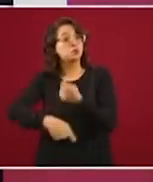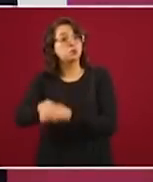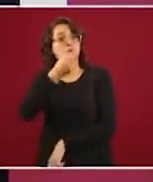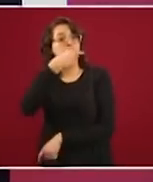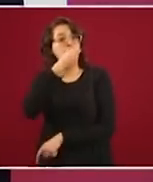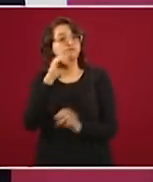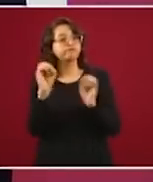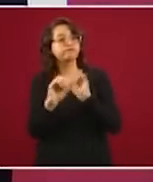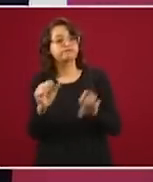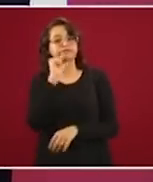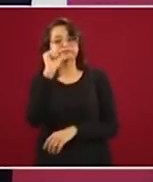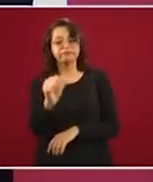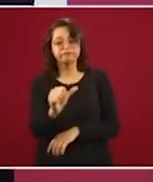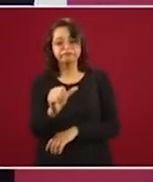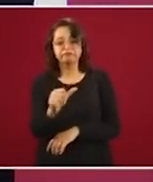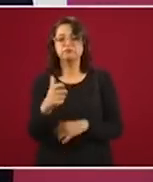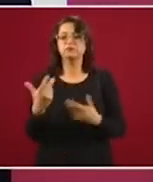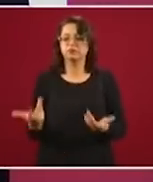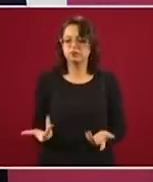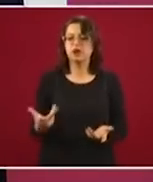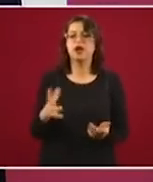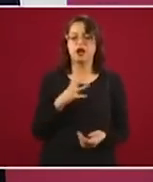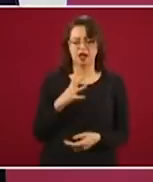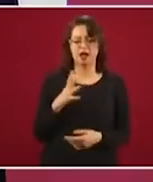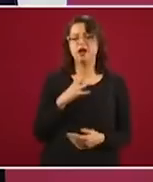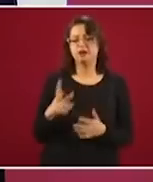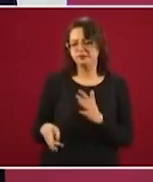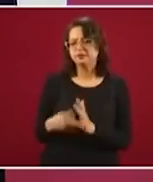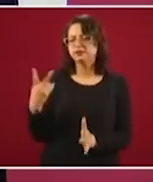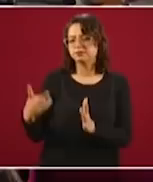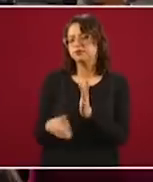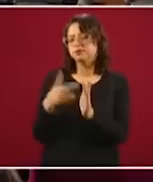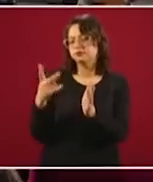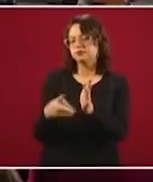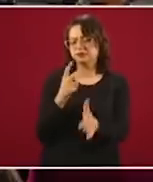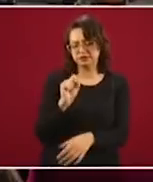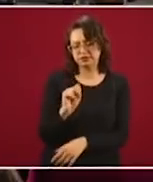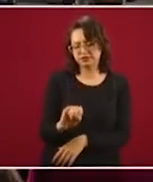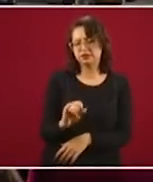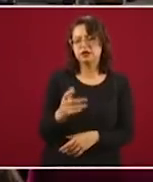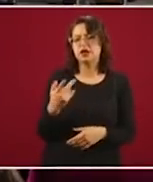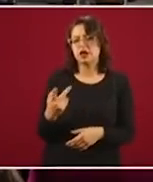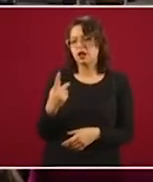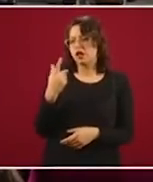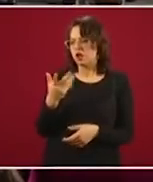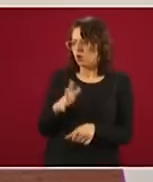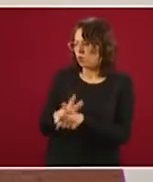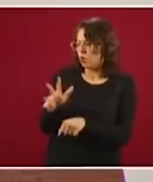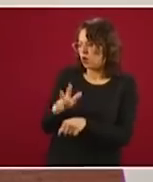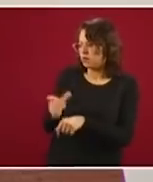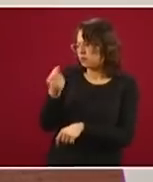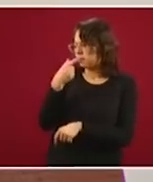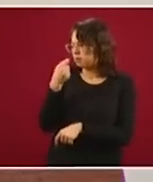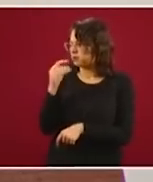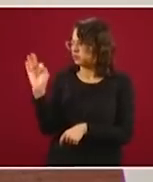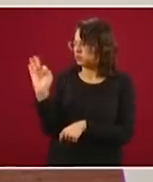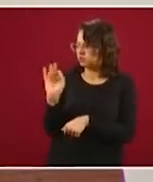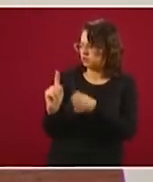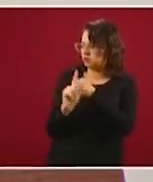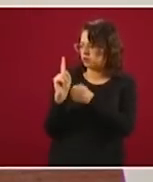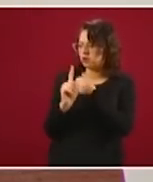farmacia. Esto ocurre de manera regular. Lo que sí tenemos que ver es si hubiera algún medicamento que tuviera un problema